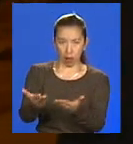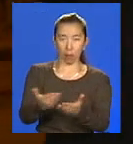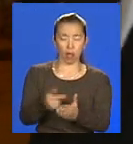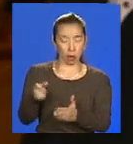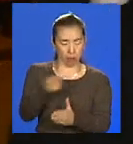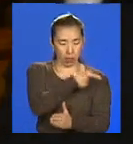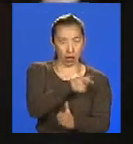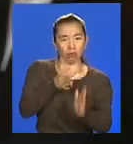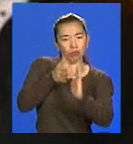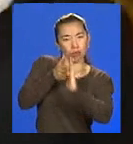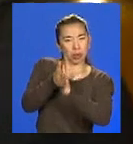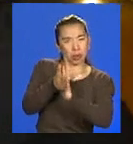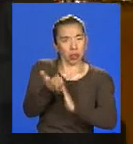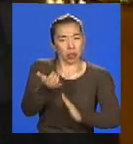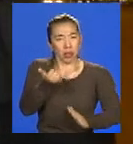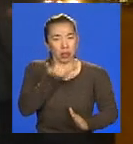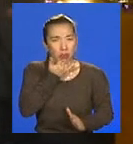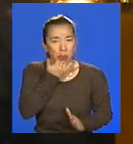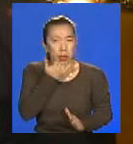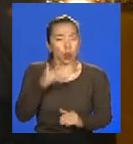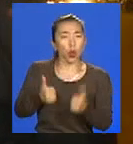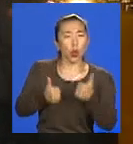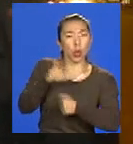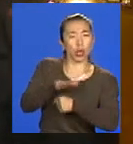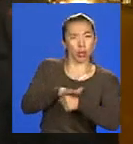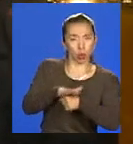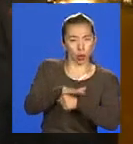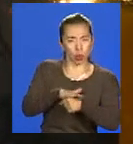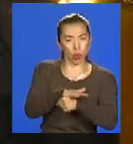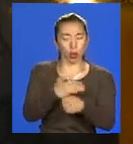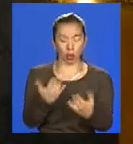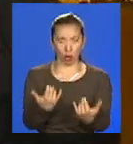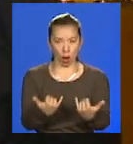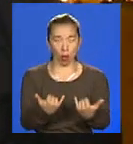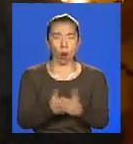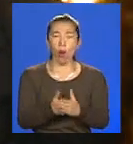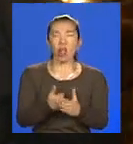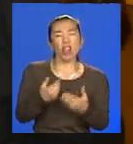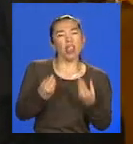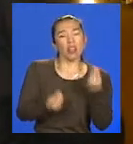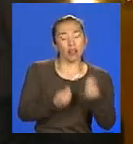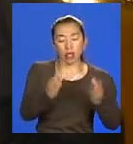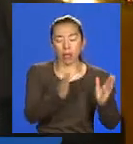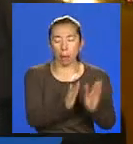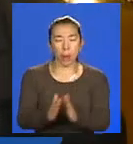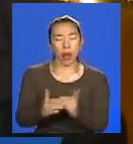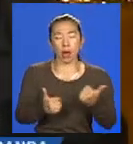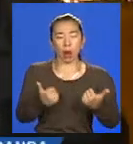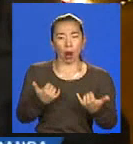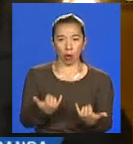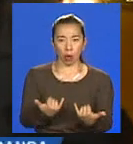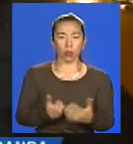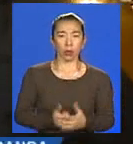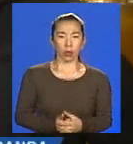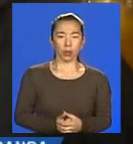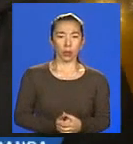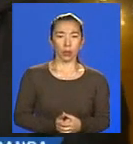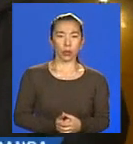nos cuente, bueno, cuál es la situación que se presenta en estos momentos y cuál es el plan a seguir aquí en la localidad por parte de las